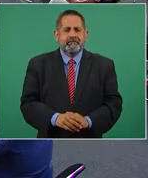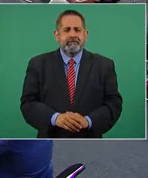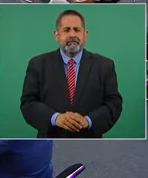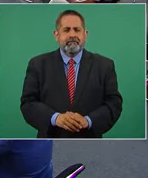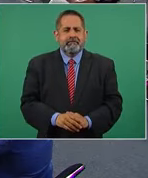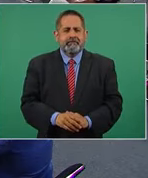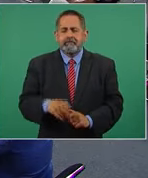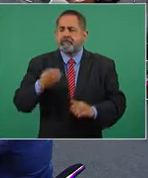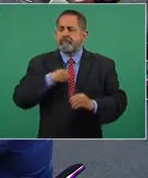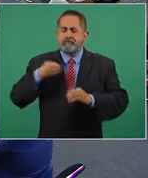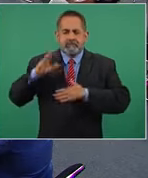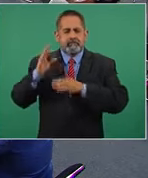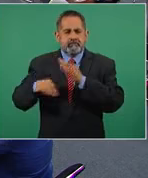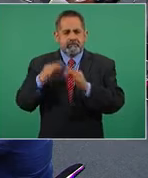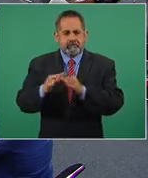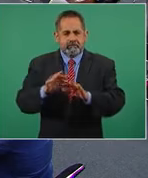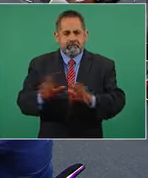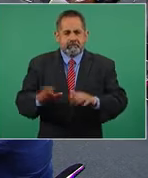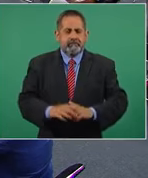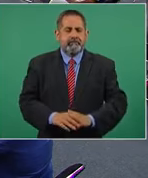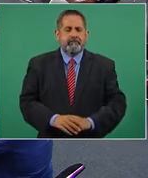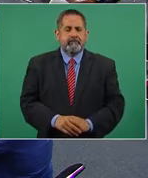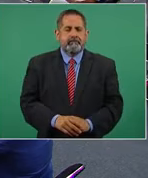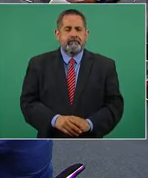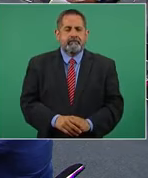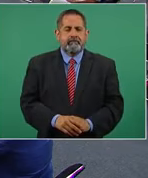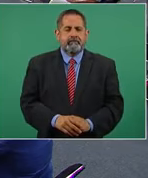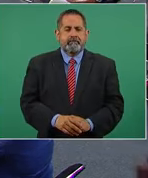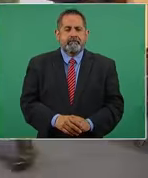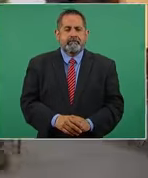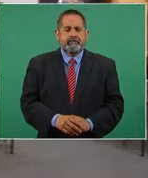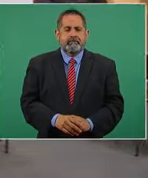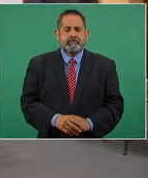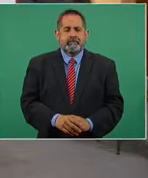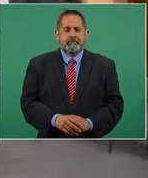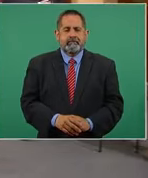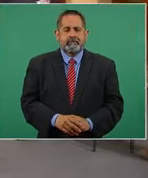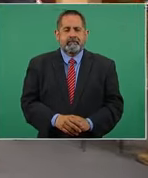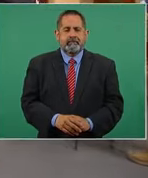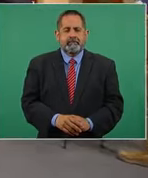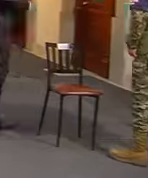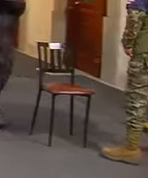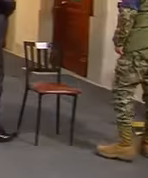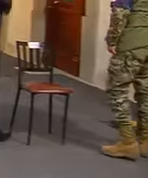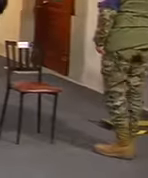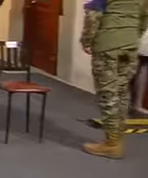compromisos se cumplen. Preguntas de seguridad, presidente.